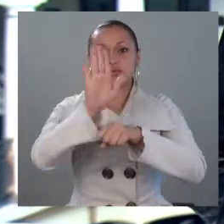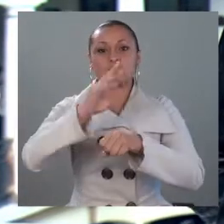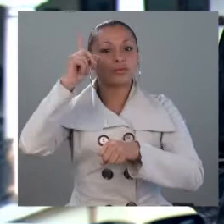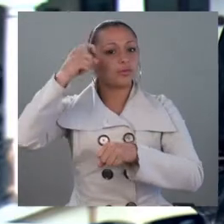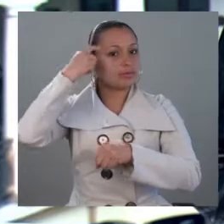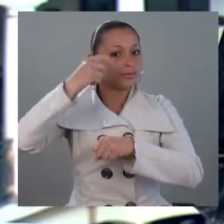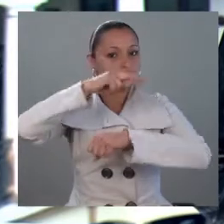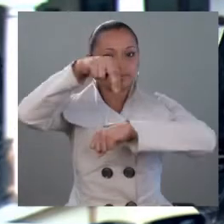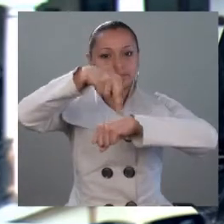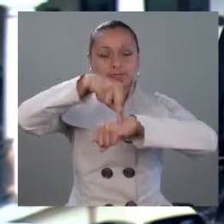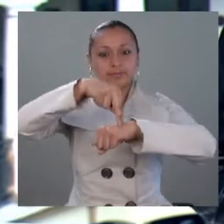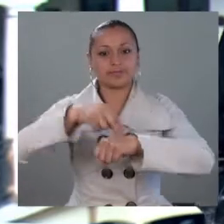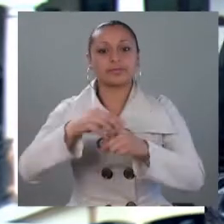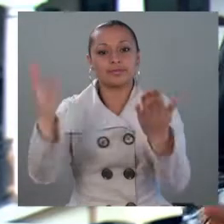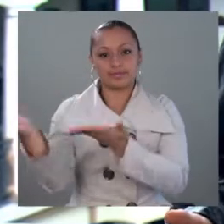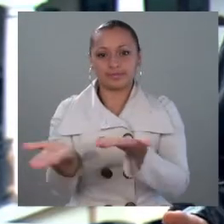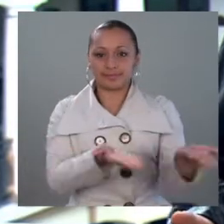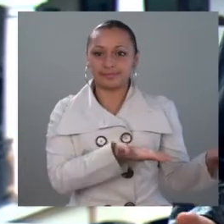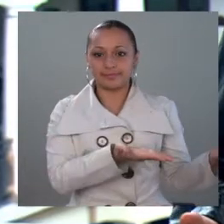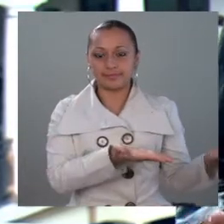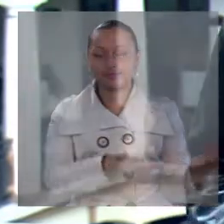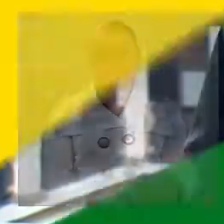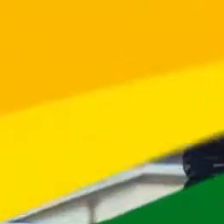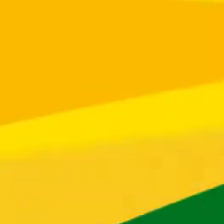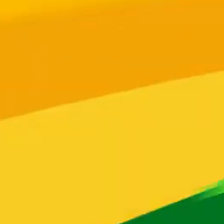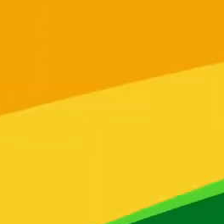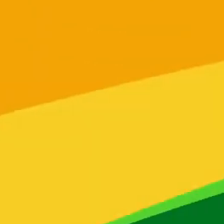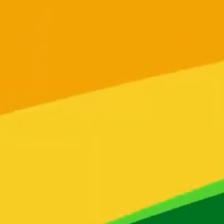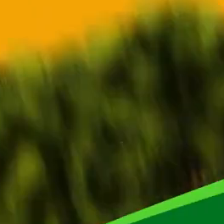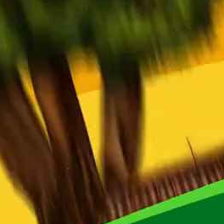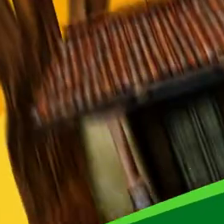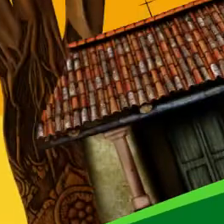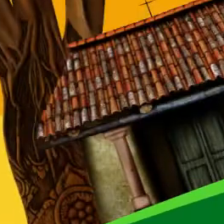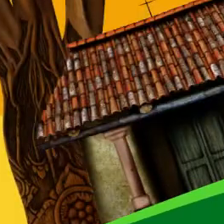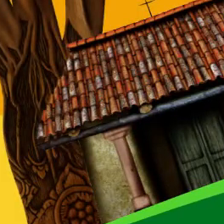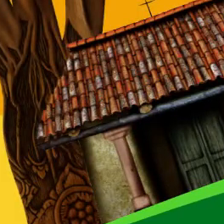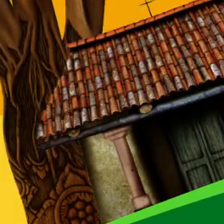la Gobernación del Departamento. Bienvenidos.